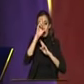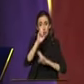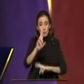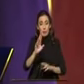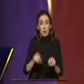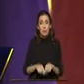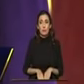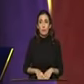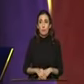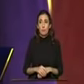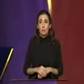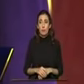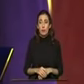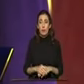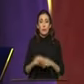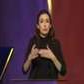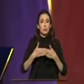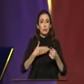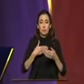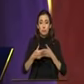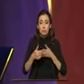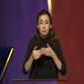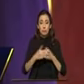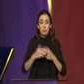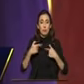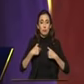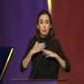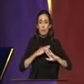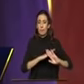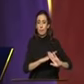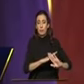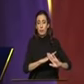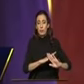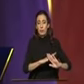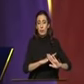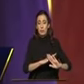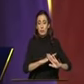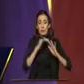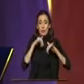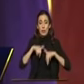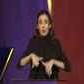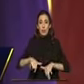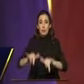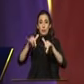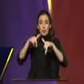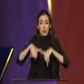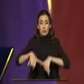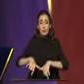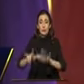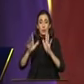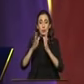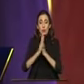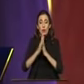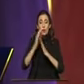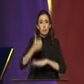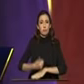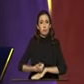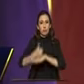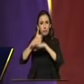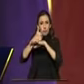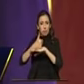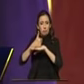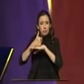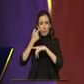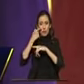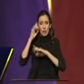respetadas. A pesar de eso, me rehúso a mantener vigentes las herramientas propias de un poder autoritario, que